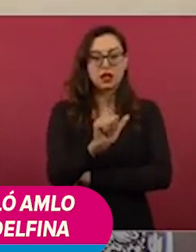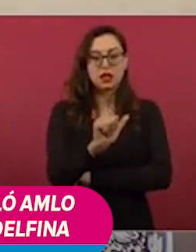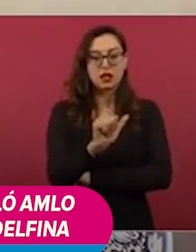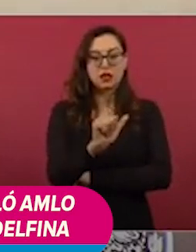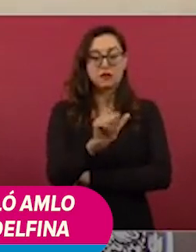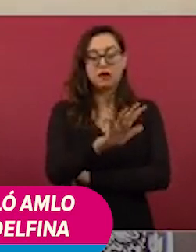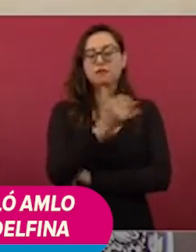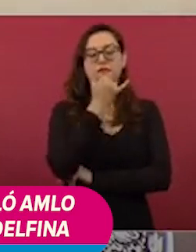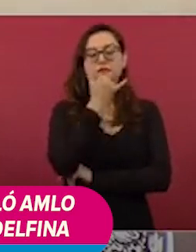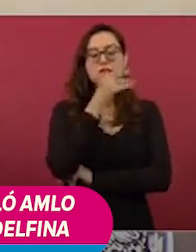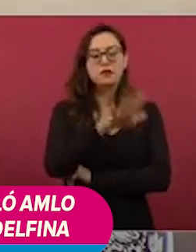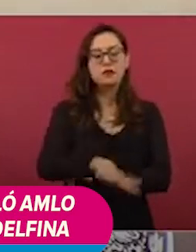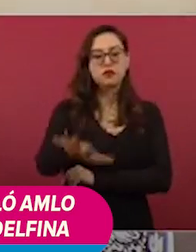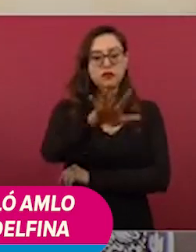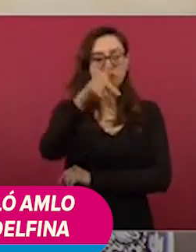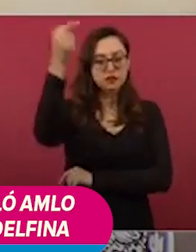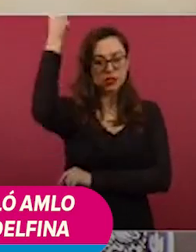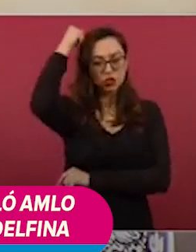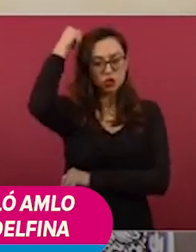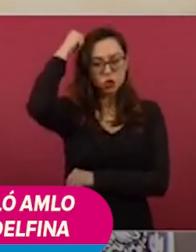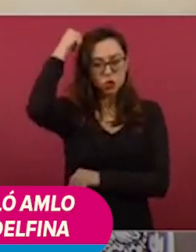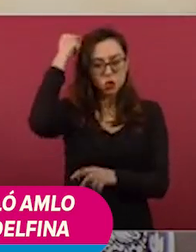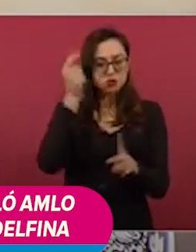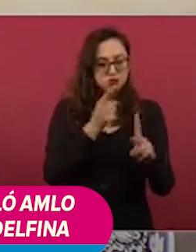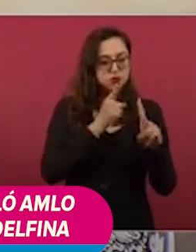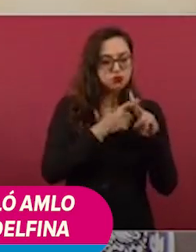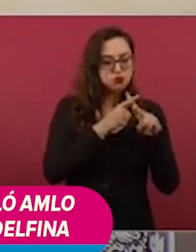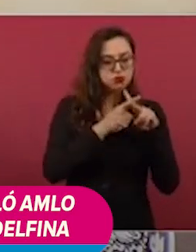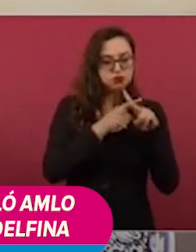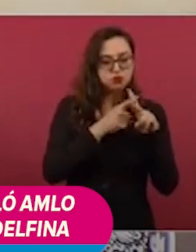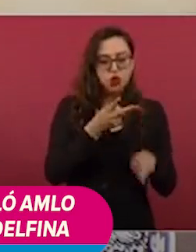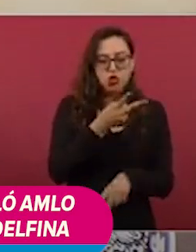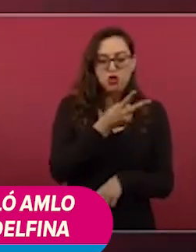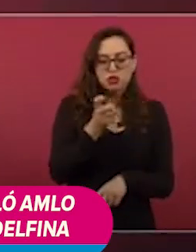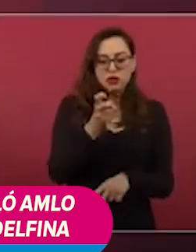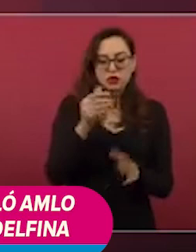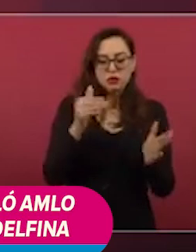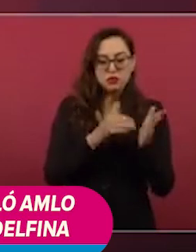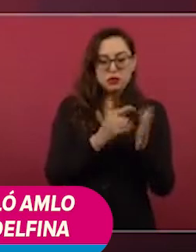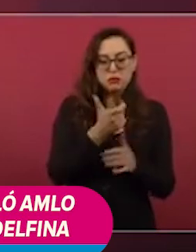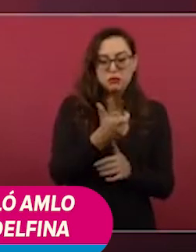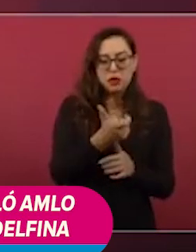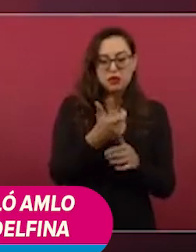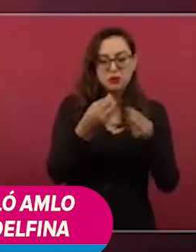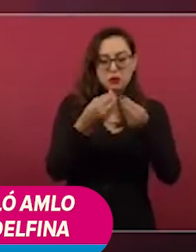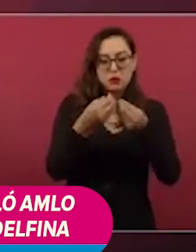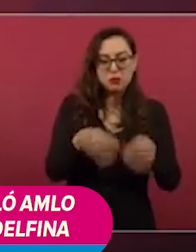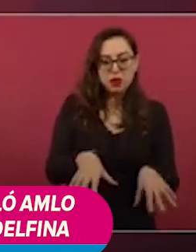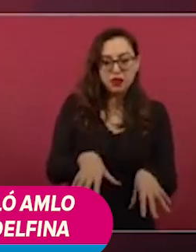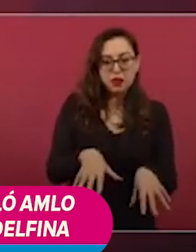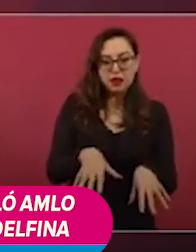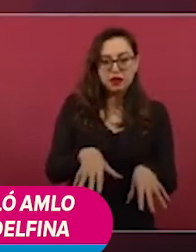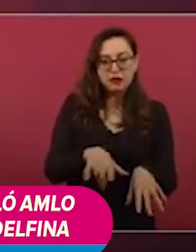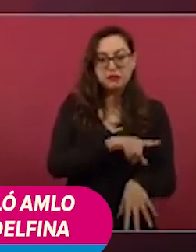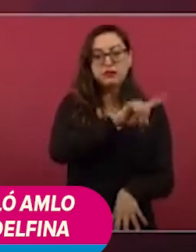del lago de Texcoco, y resultó que era la mitad, que eran 100